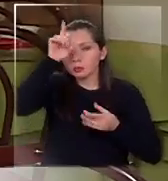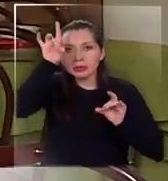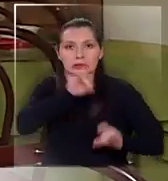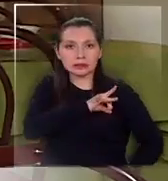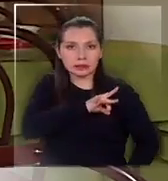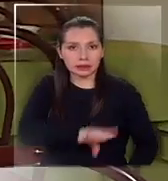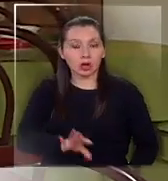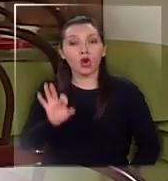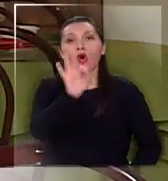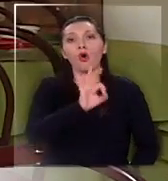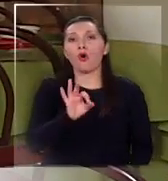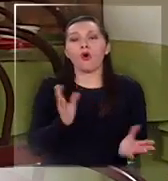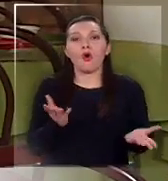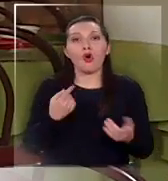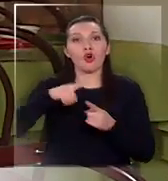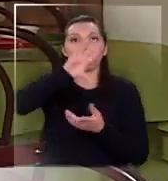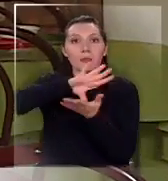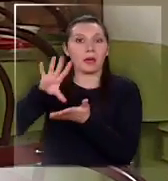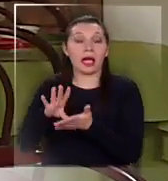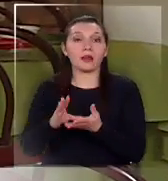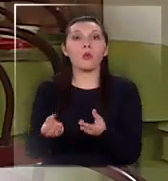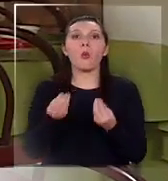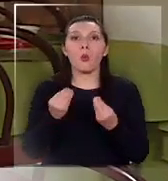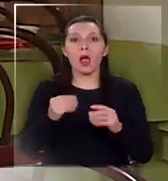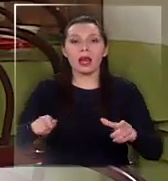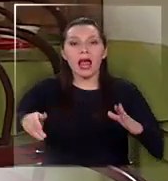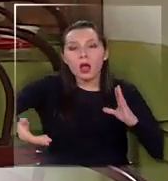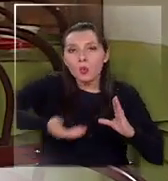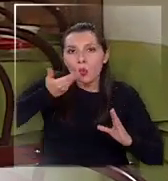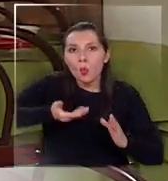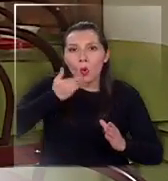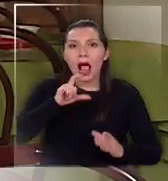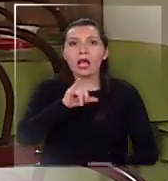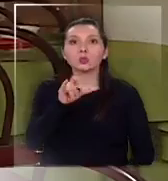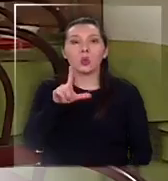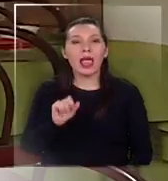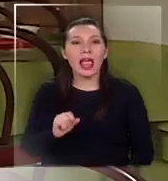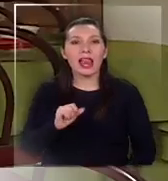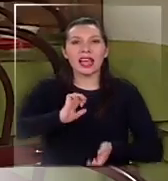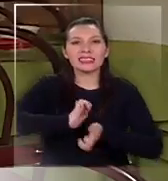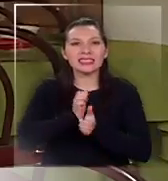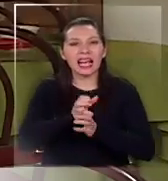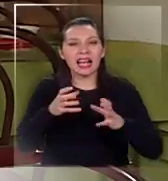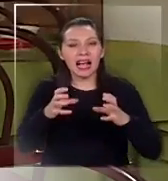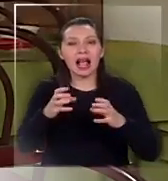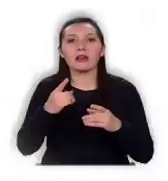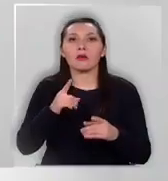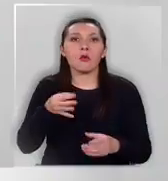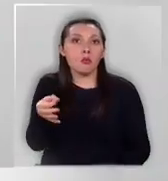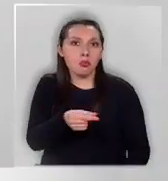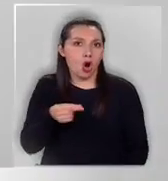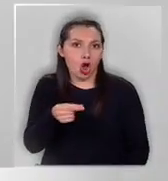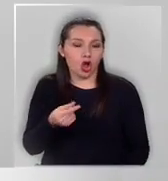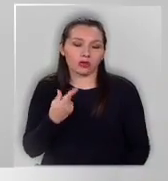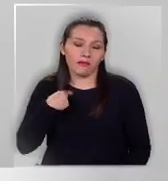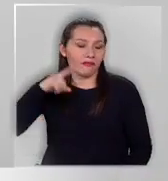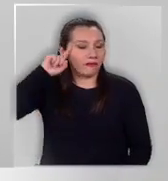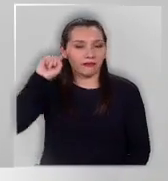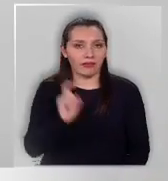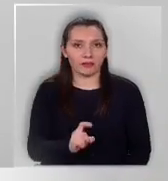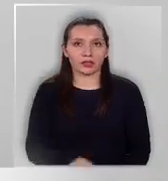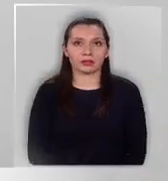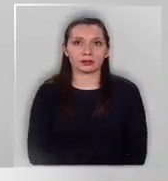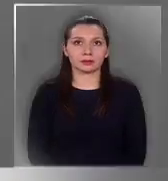¿cachai? O lo extranjero. Un buen plato de cazuela, un buen charquicán, un buen plato de porotos, mis favoritos.